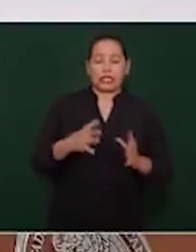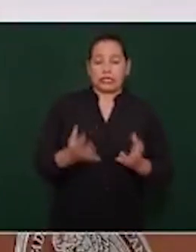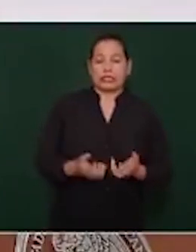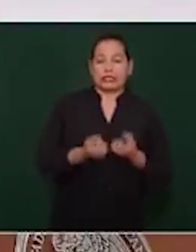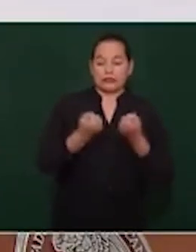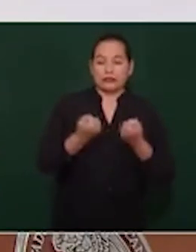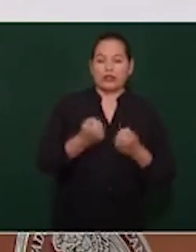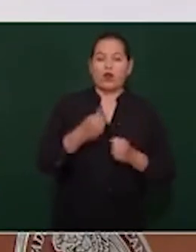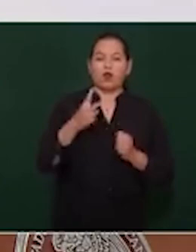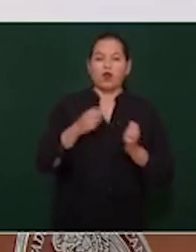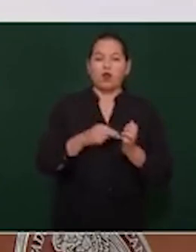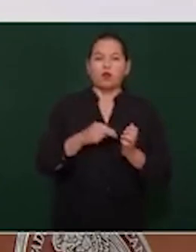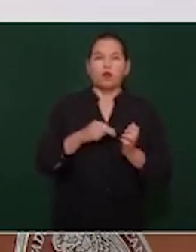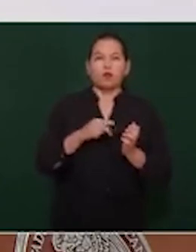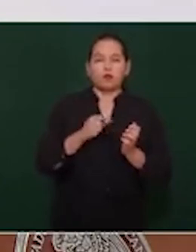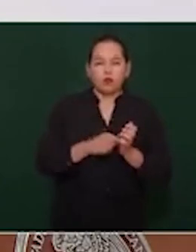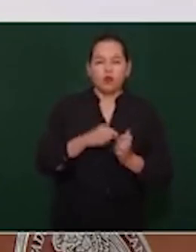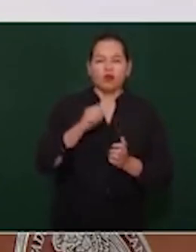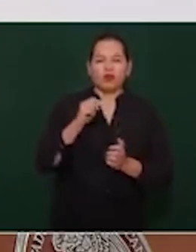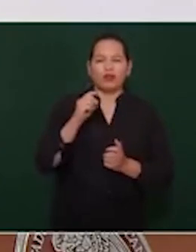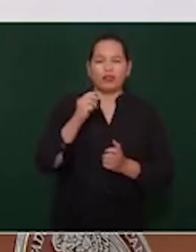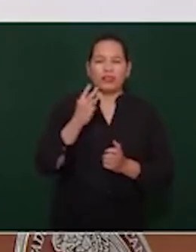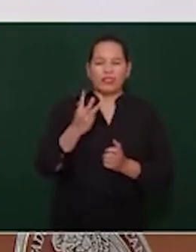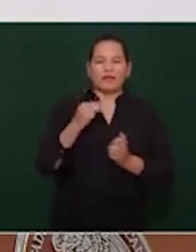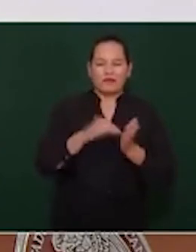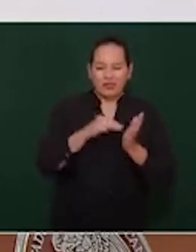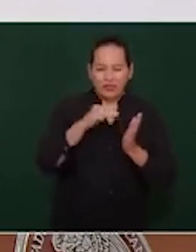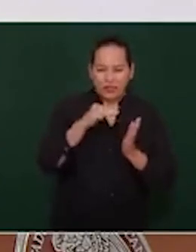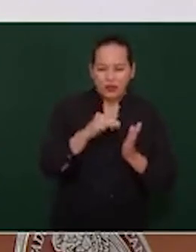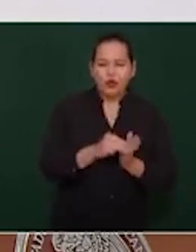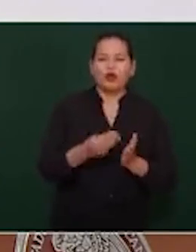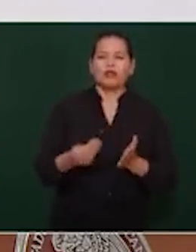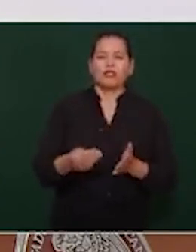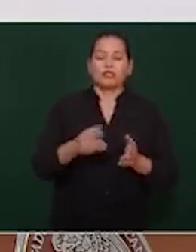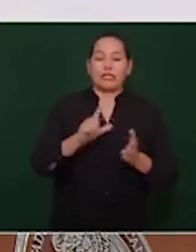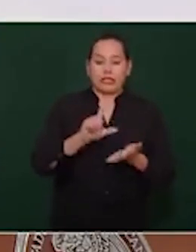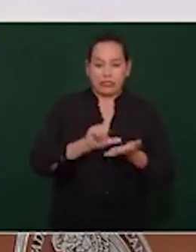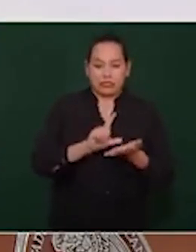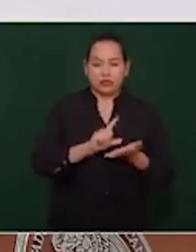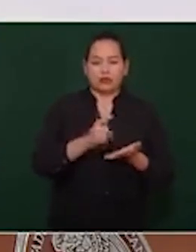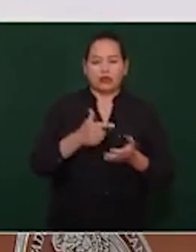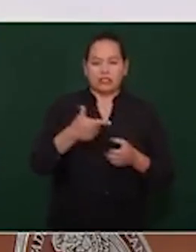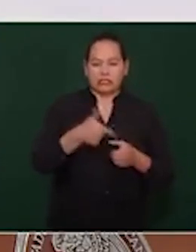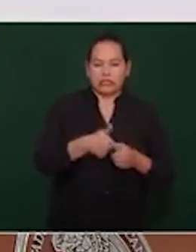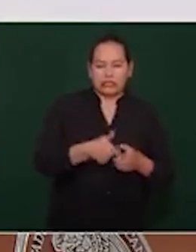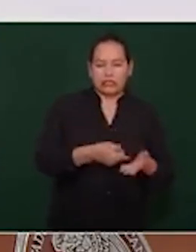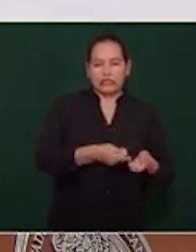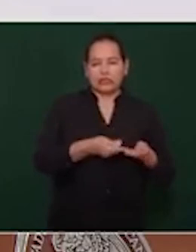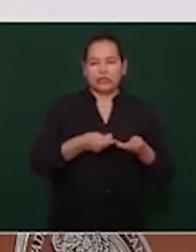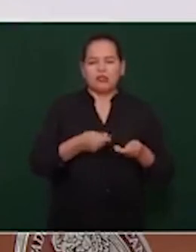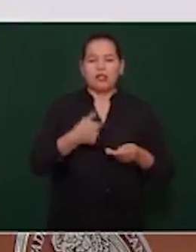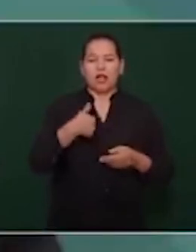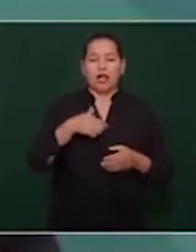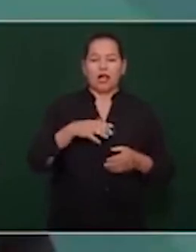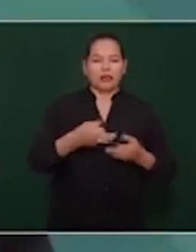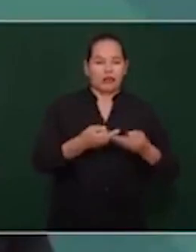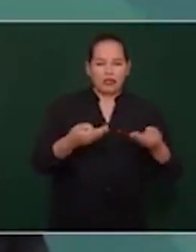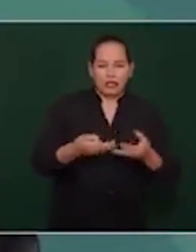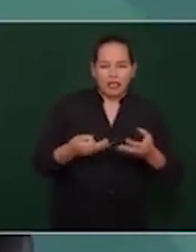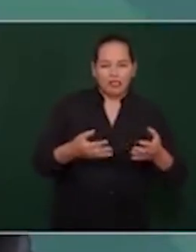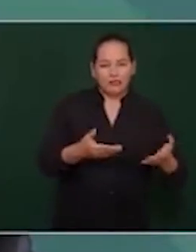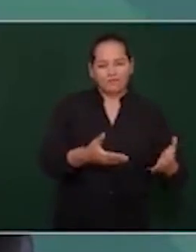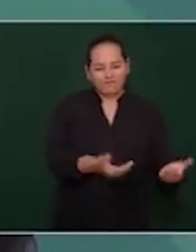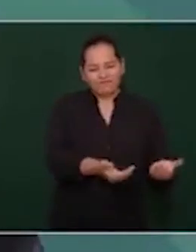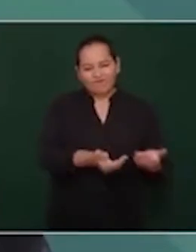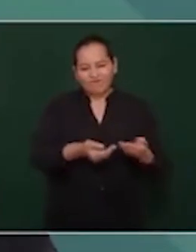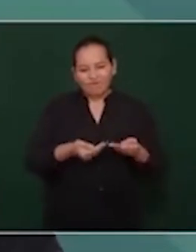2.3 millones de litros de combustible, se han asegurado 70 predios y ha habido